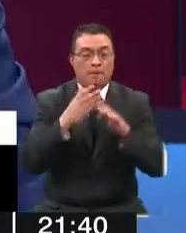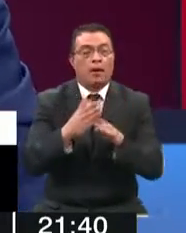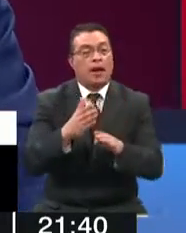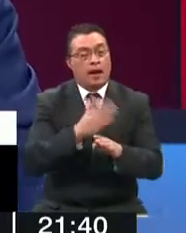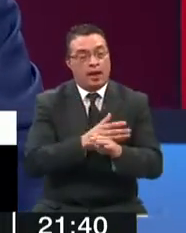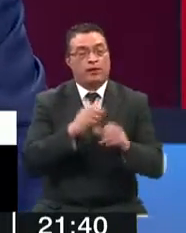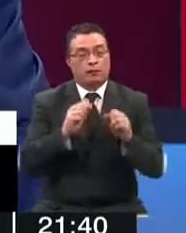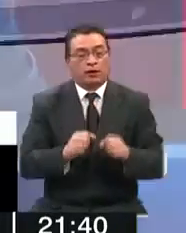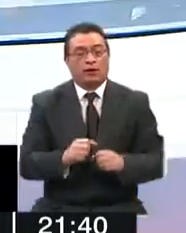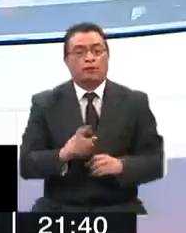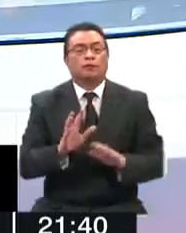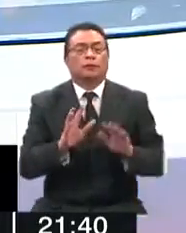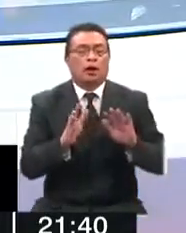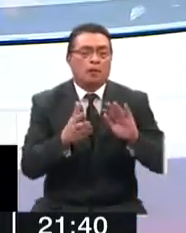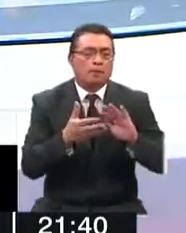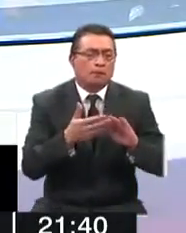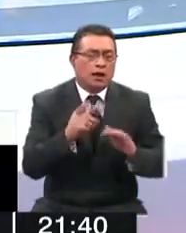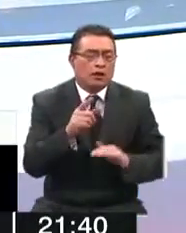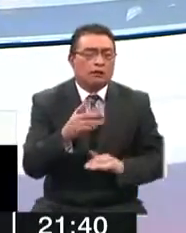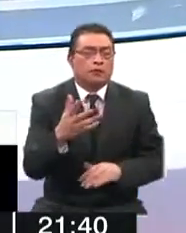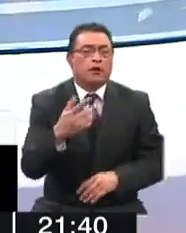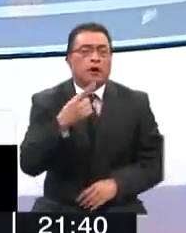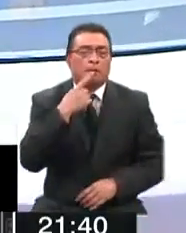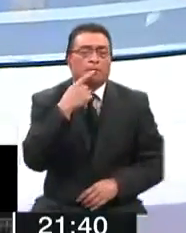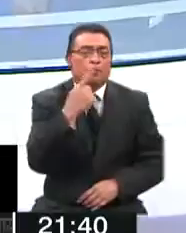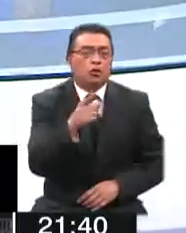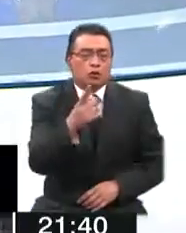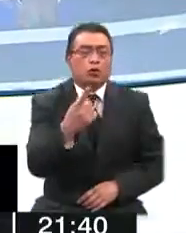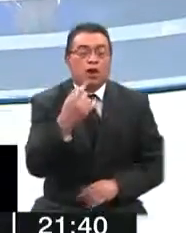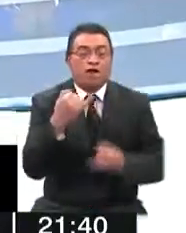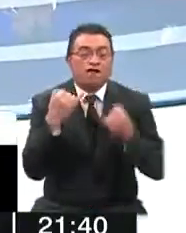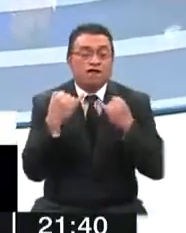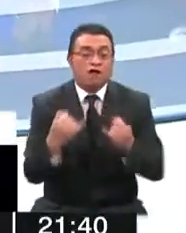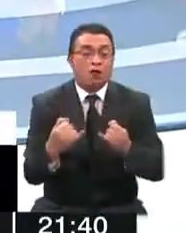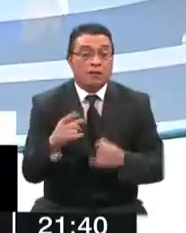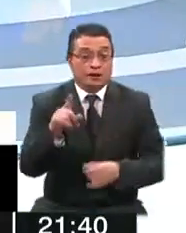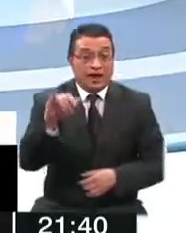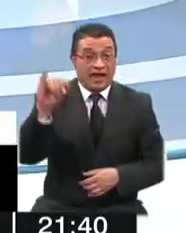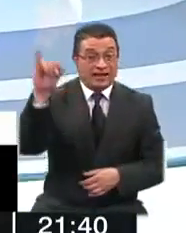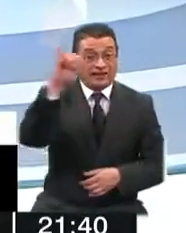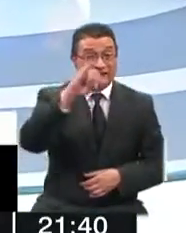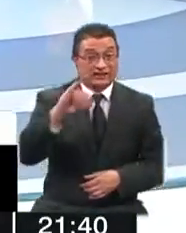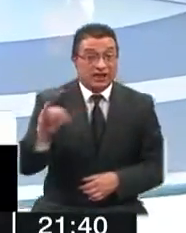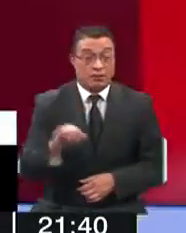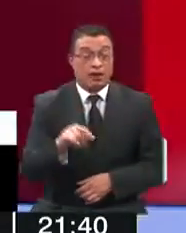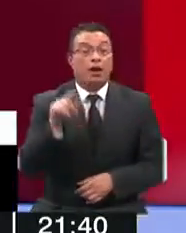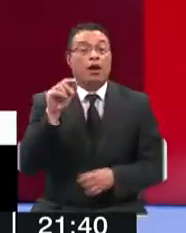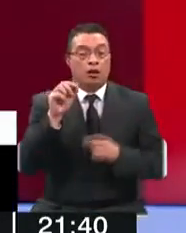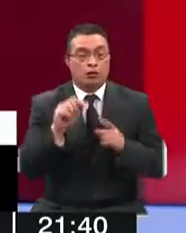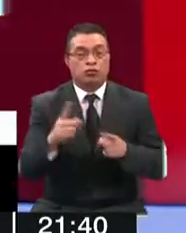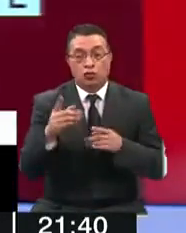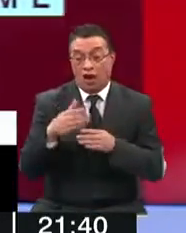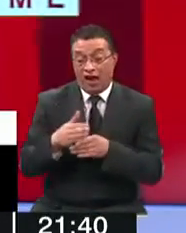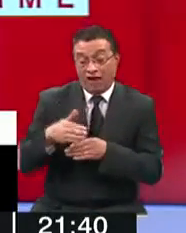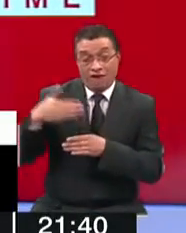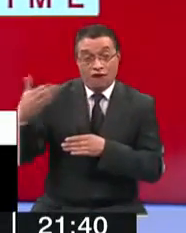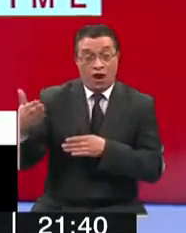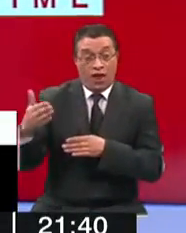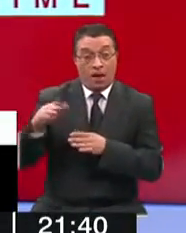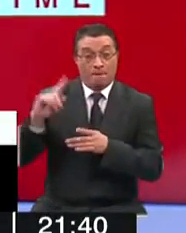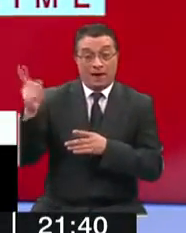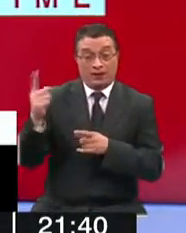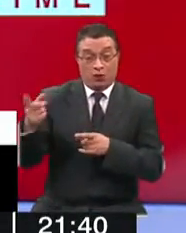a las ISAPRES, y perdóneme, a los usuarios. ¿Qué lógica tiene que un informe de una ISAPRE sea auditado por un auditor externo